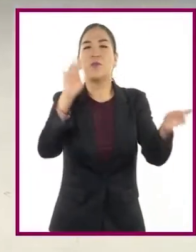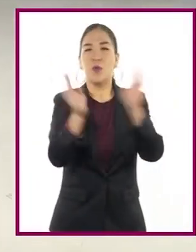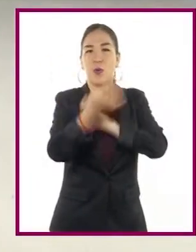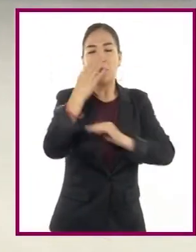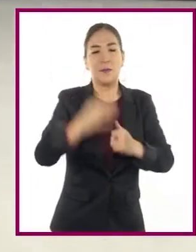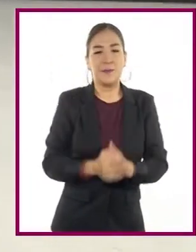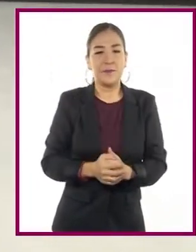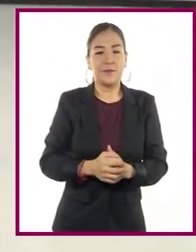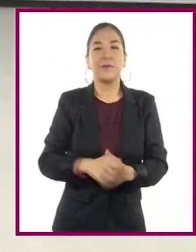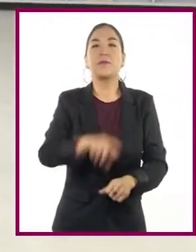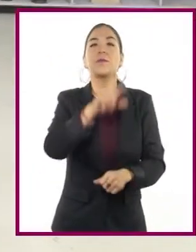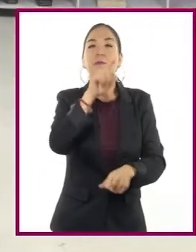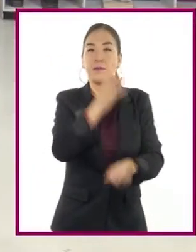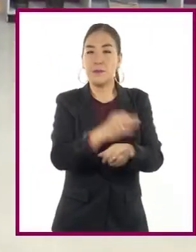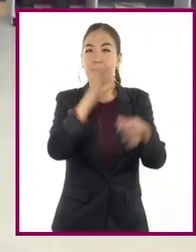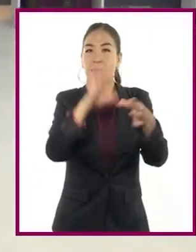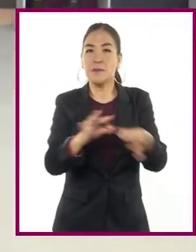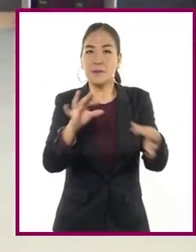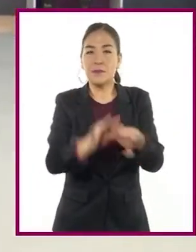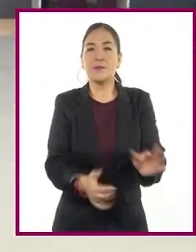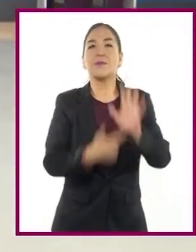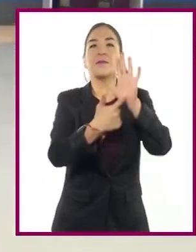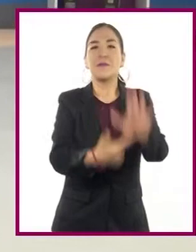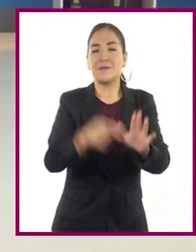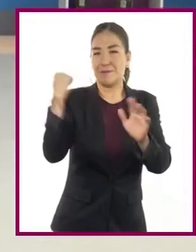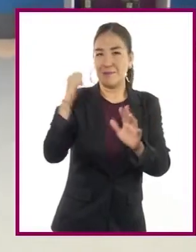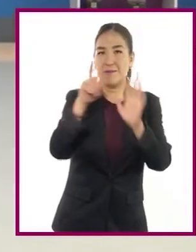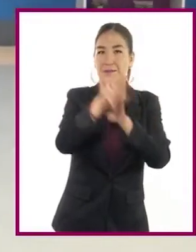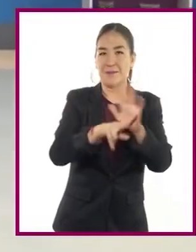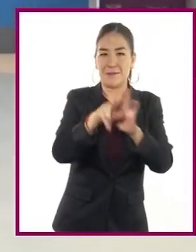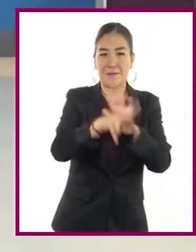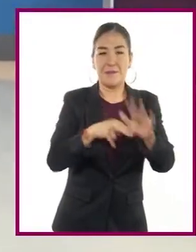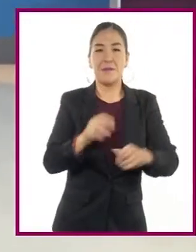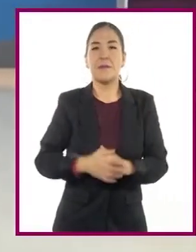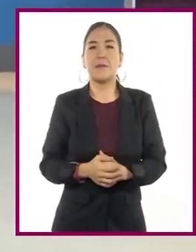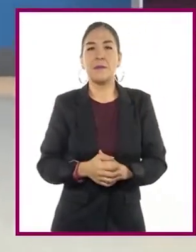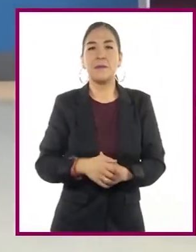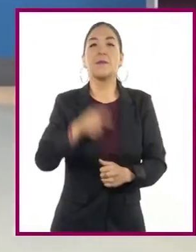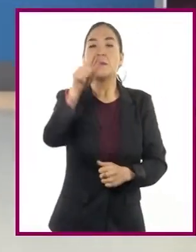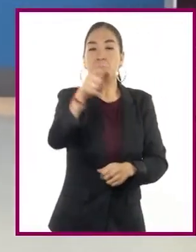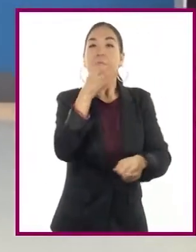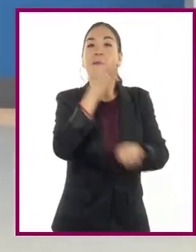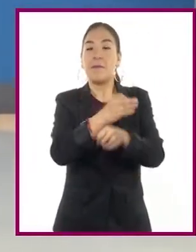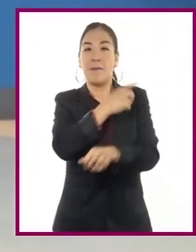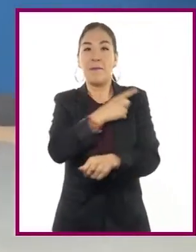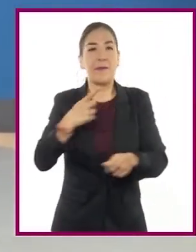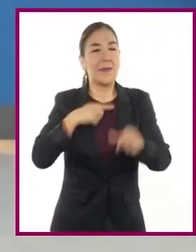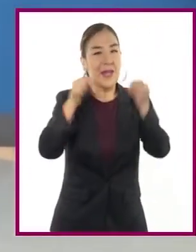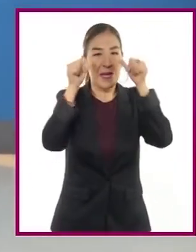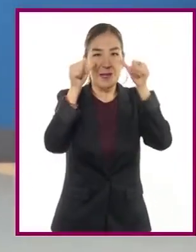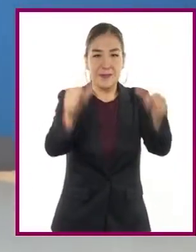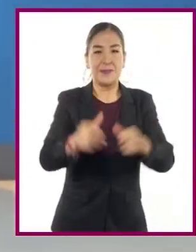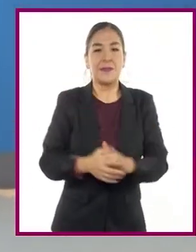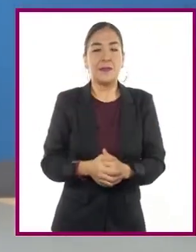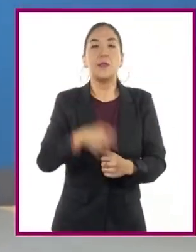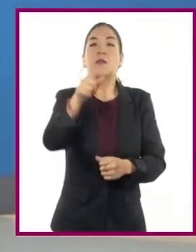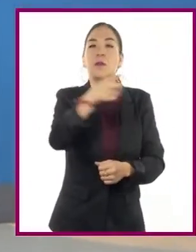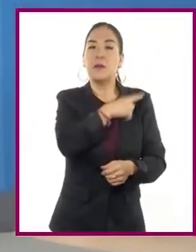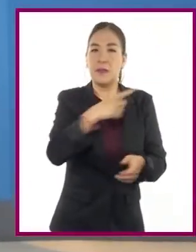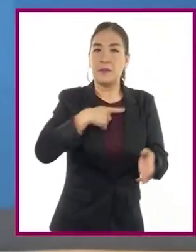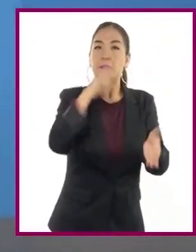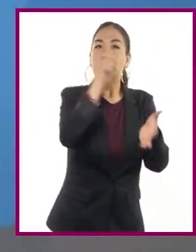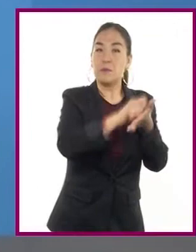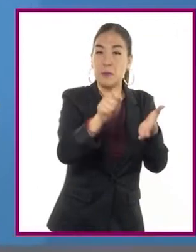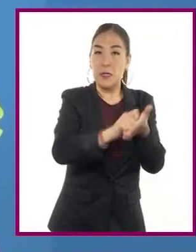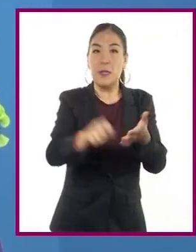A continuación, presentaremos un video. Les pedimos que pongan mucha atención, tomen nota si